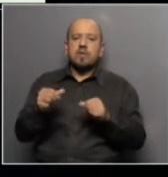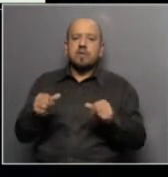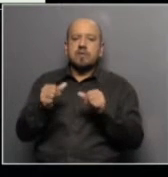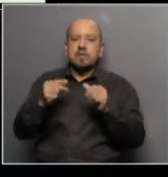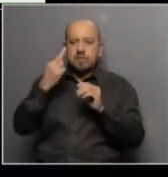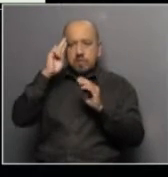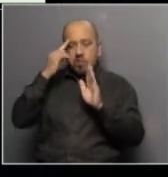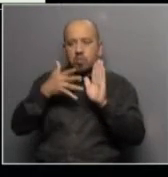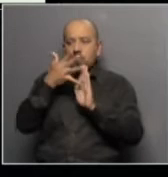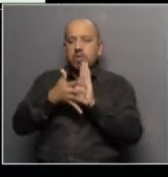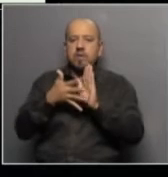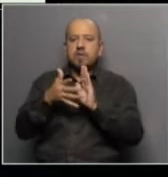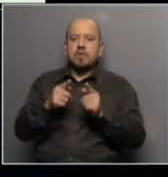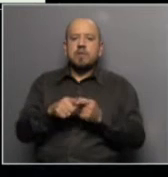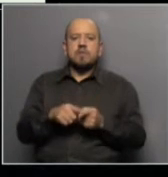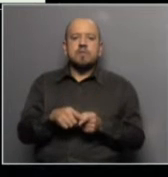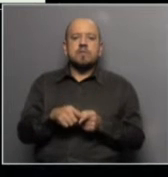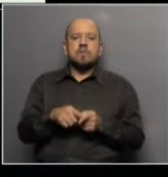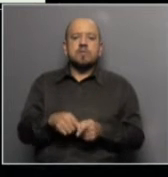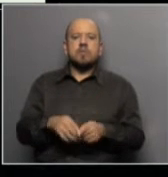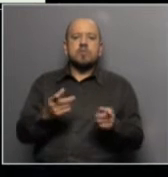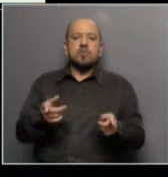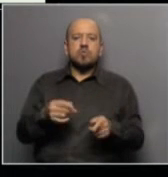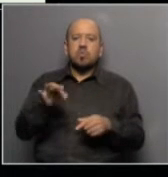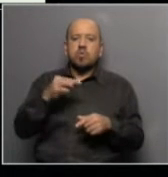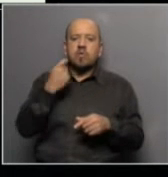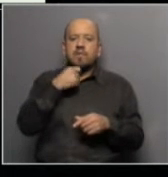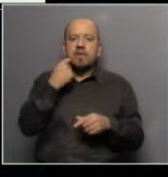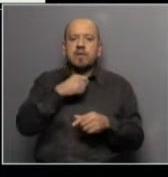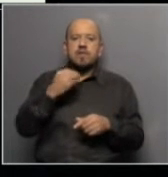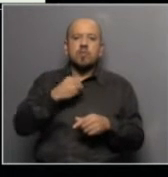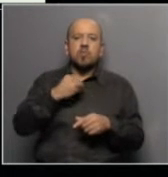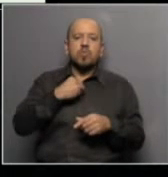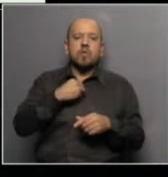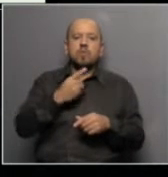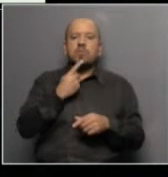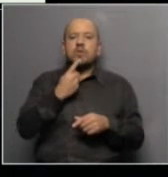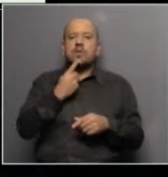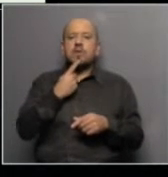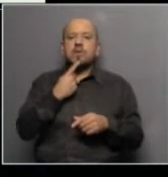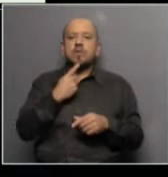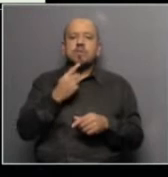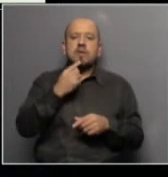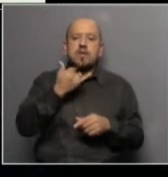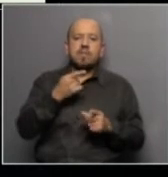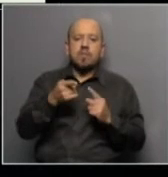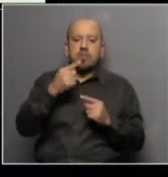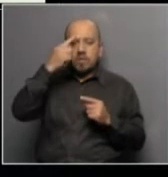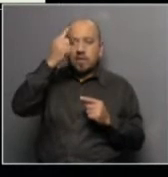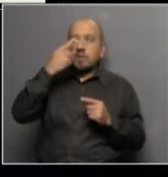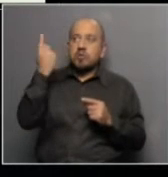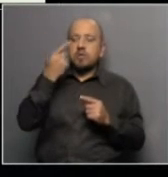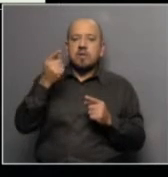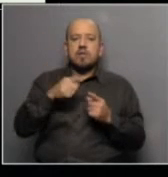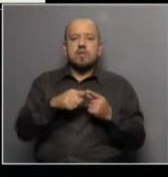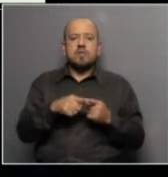nacional? Por supuesto. Por supuesto. O sea, ¿lo único que falta es voluntad política o hay otro tipo de cosas? O sea, por supuesto. Un ejemplo a nivel internacional que digan... Pero